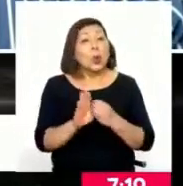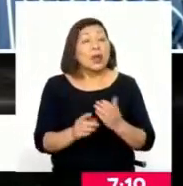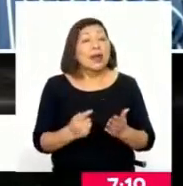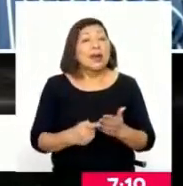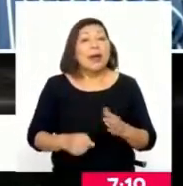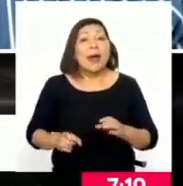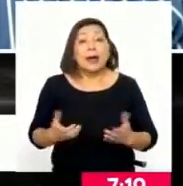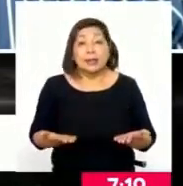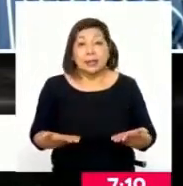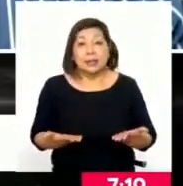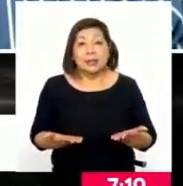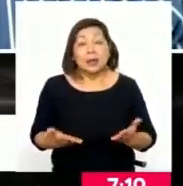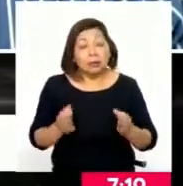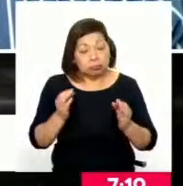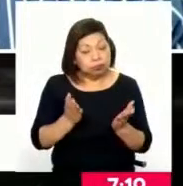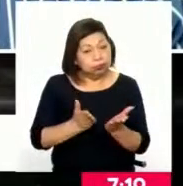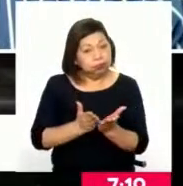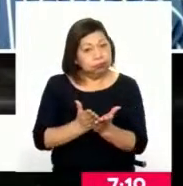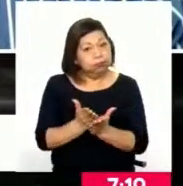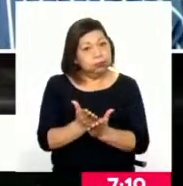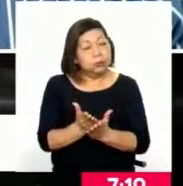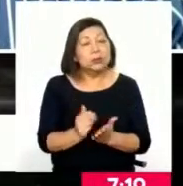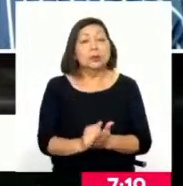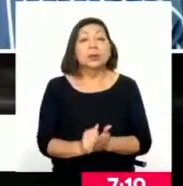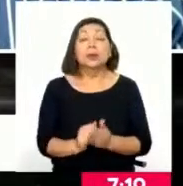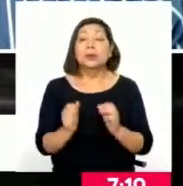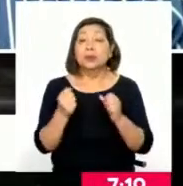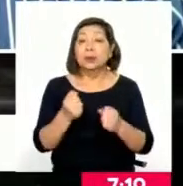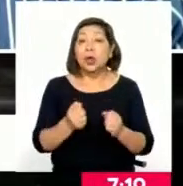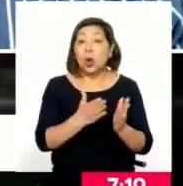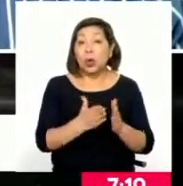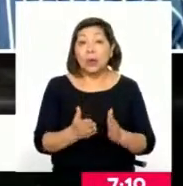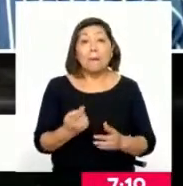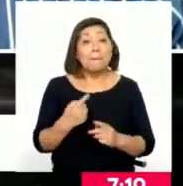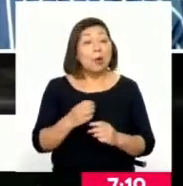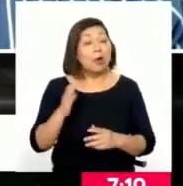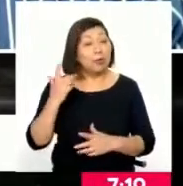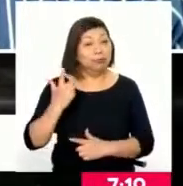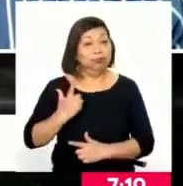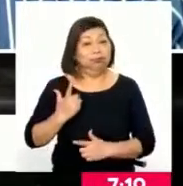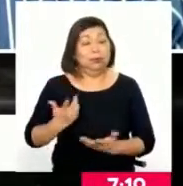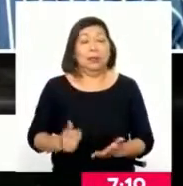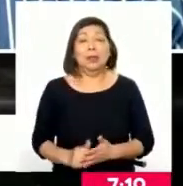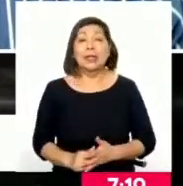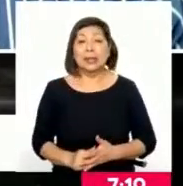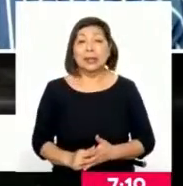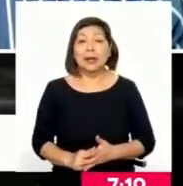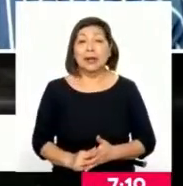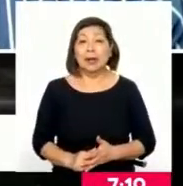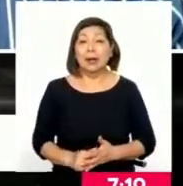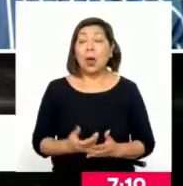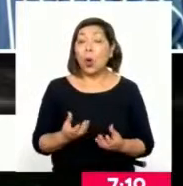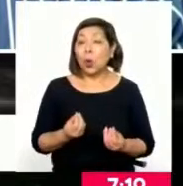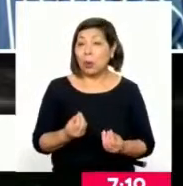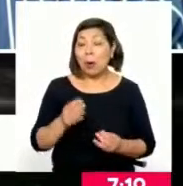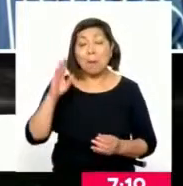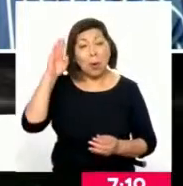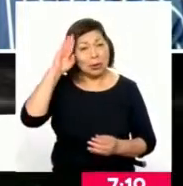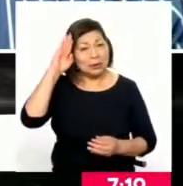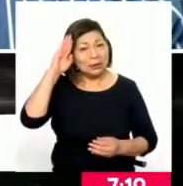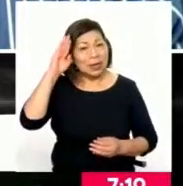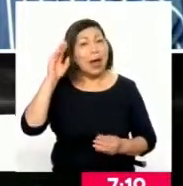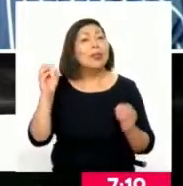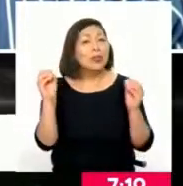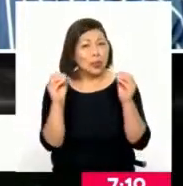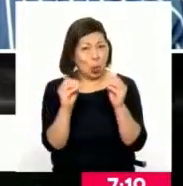que se está haciendo un fiel cumplimiento a la imposición de la orden usando las fuerzas ¿no? de nuestras Fuerzas Armadas, de la Policía Nacional,